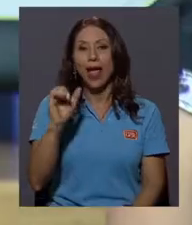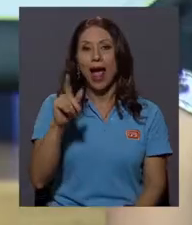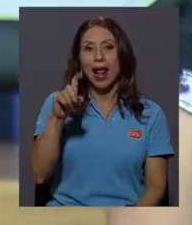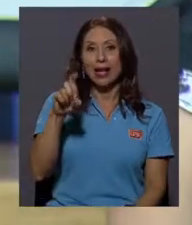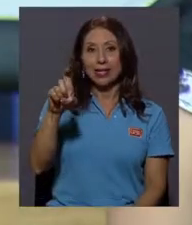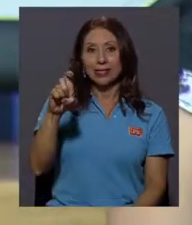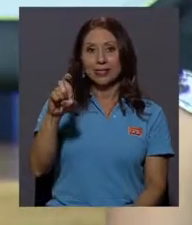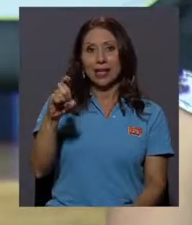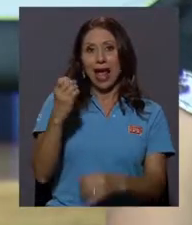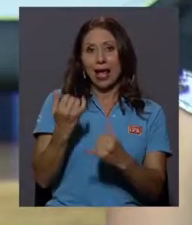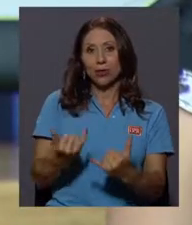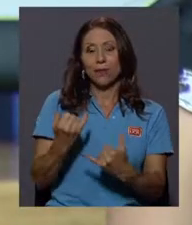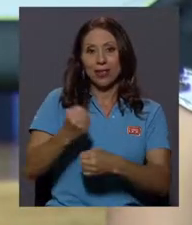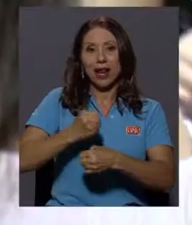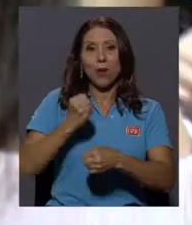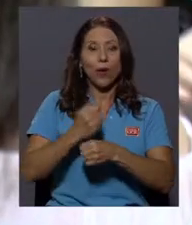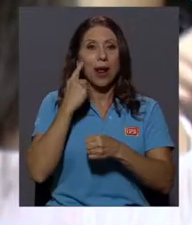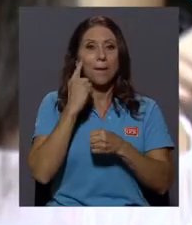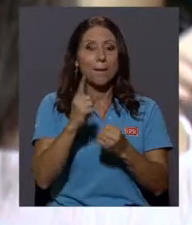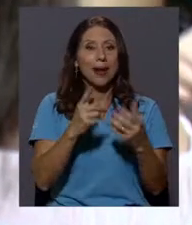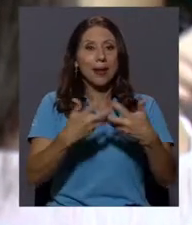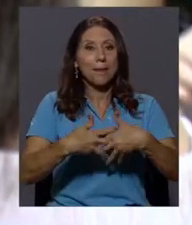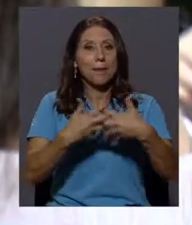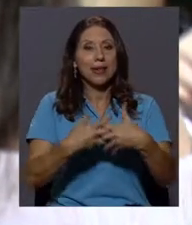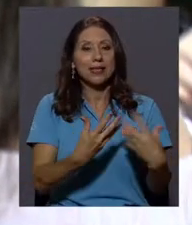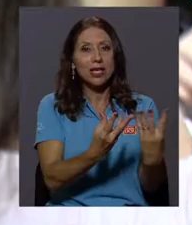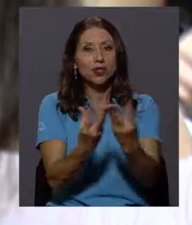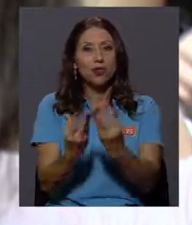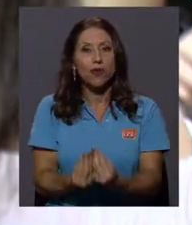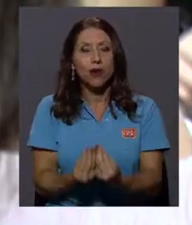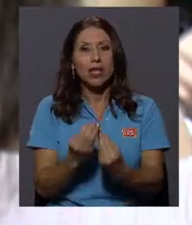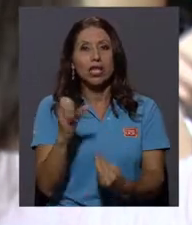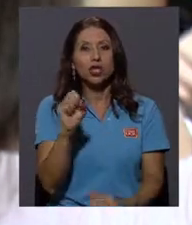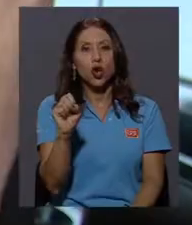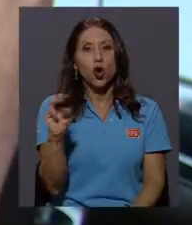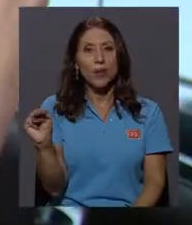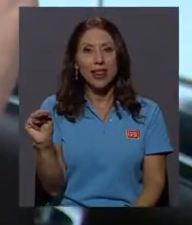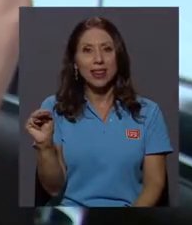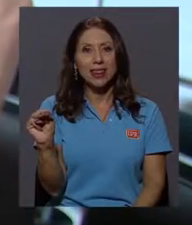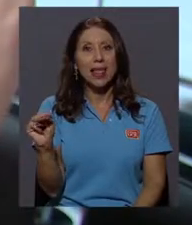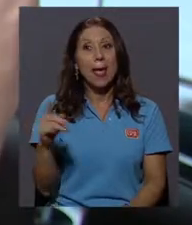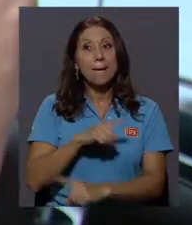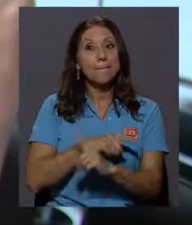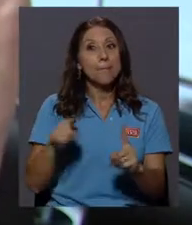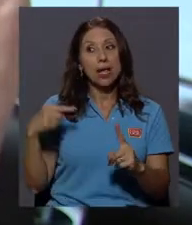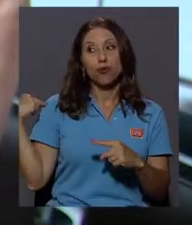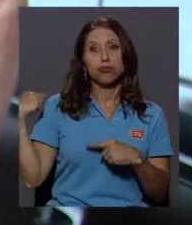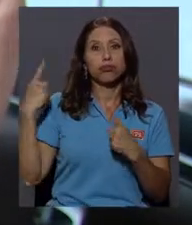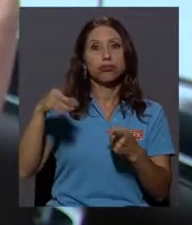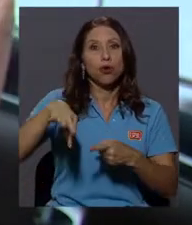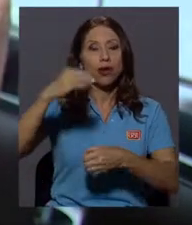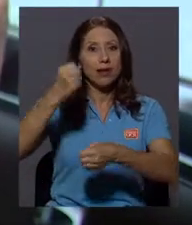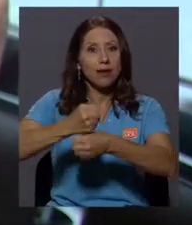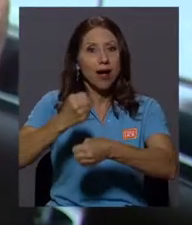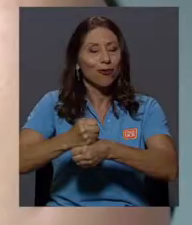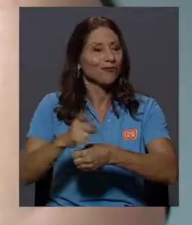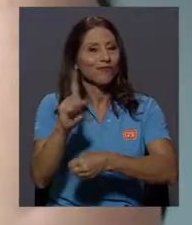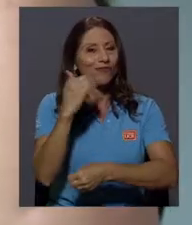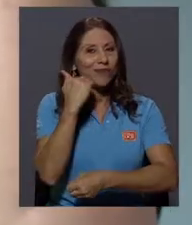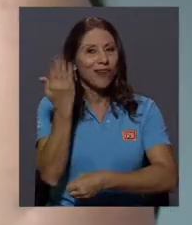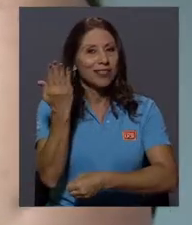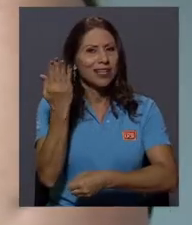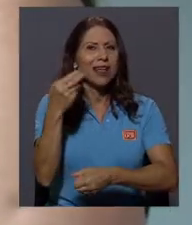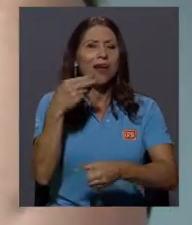labora actualmente para la empresa de software School Mint. Sin embargo, el camino para encontrar trabajo no ha sido fácil, debido a